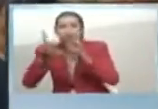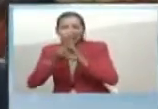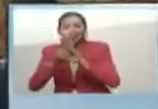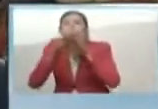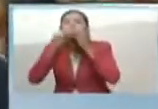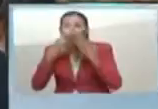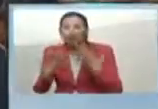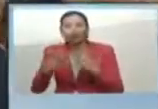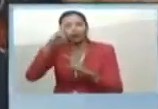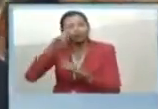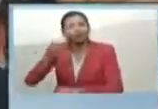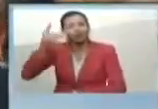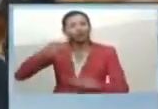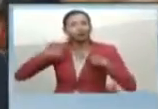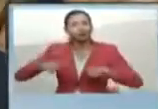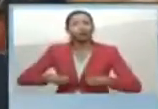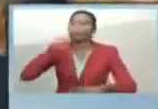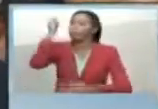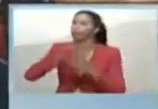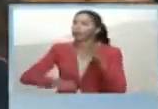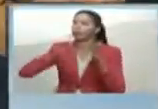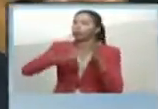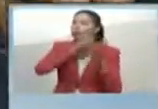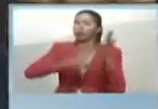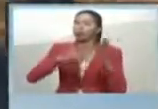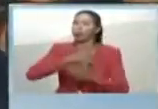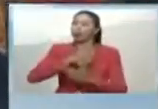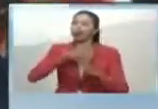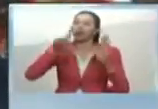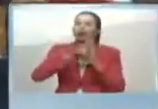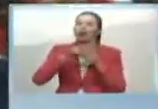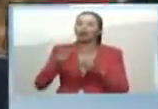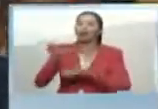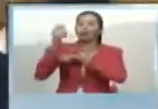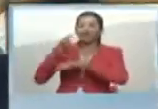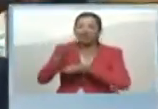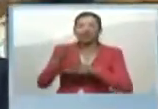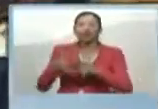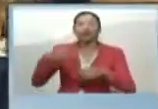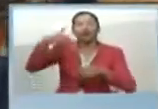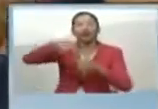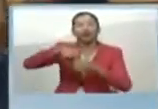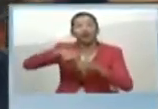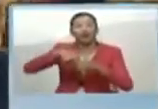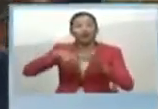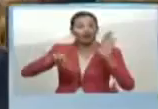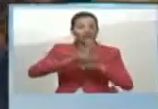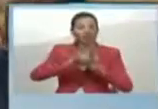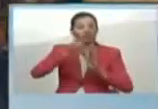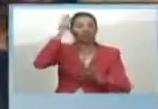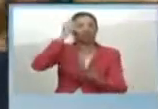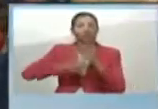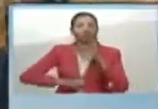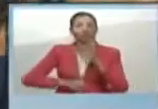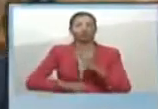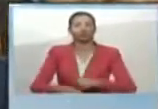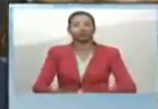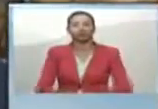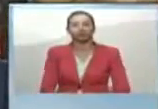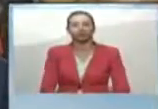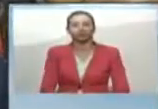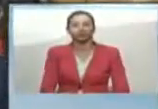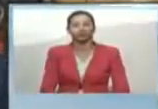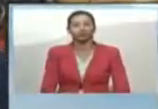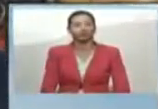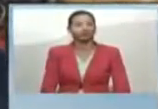y cualquier otra. La ley de pesca, la ley de tierra, la ley de hidrocarburos, prohibido. Bueno, defensor. No crean que eso va